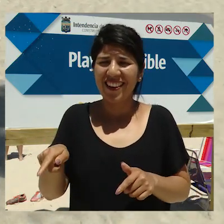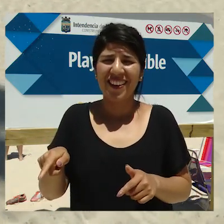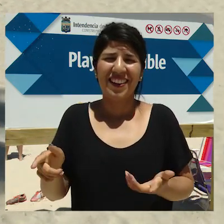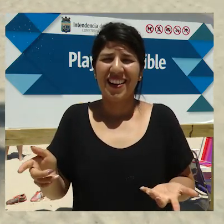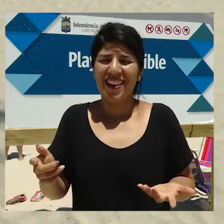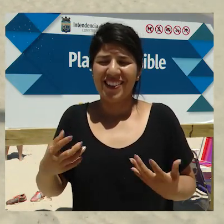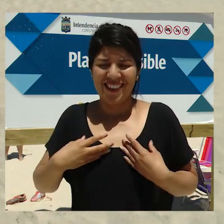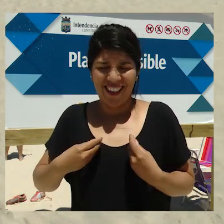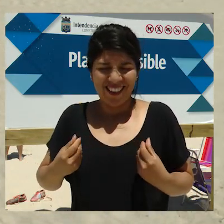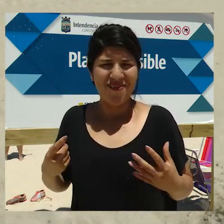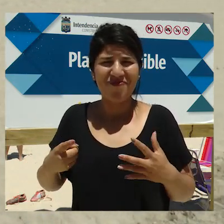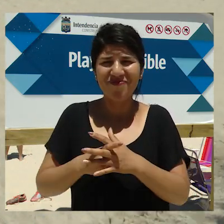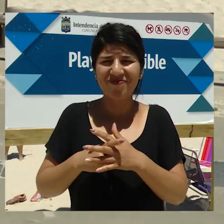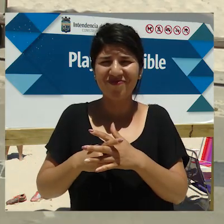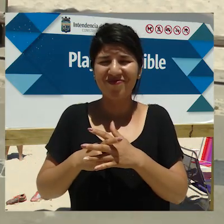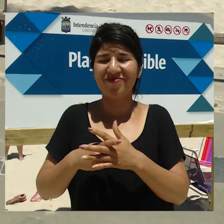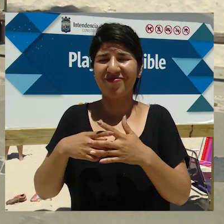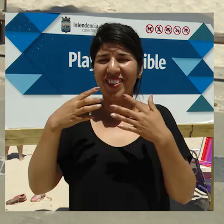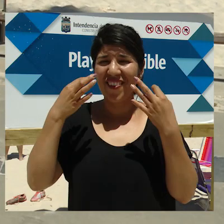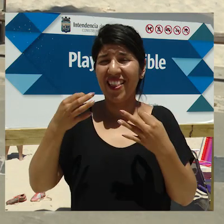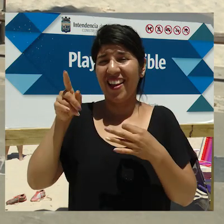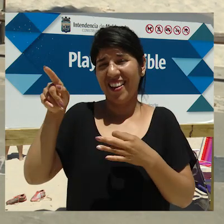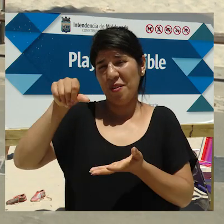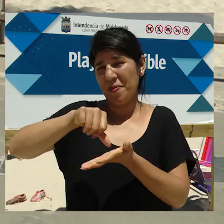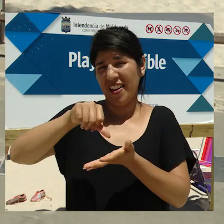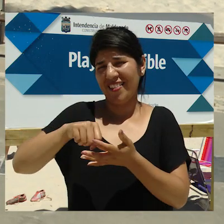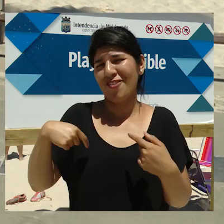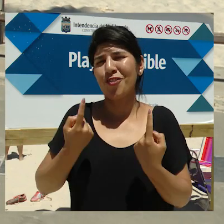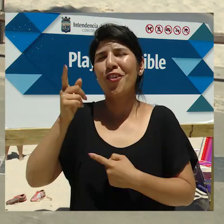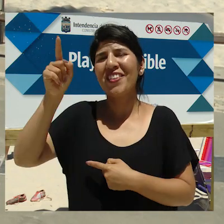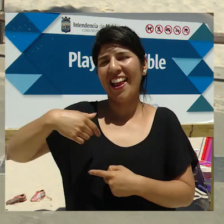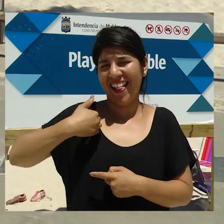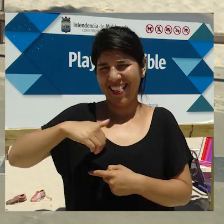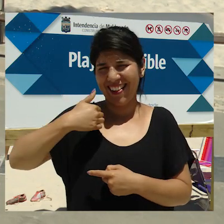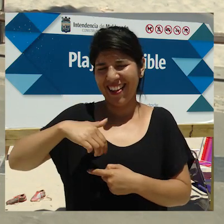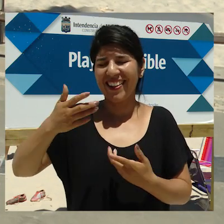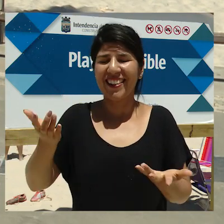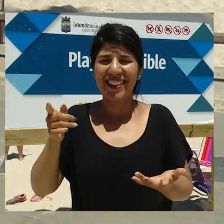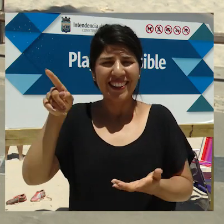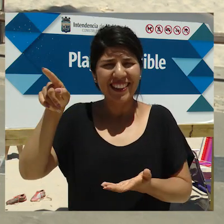sienta incluida porque la verdad que en nuestro país, nosotros somos de Argentina,